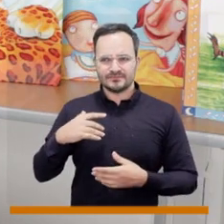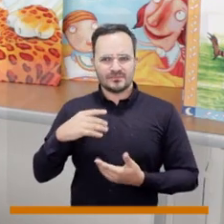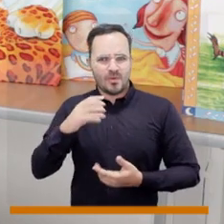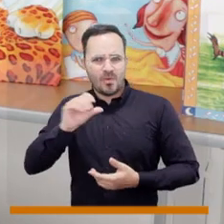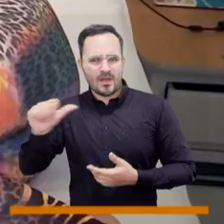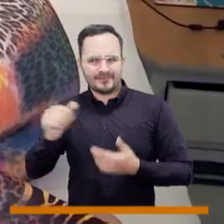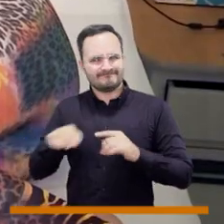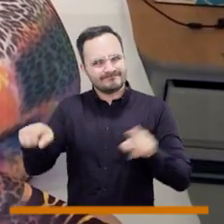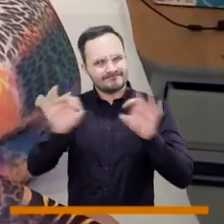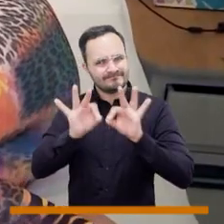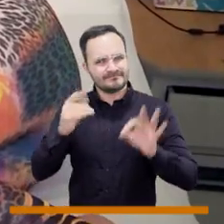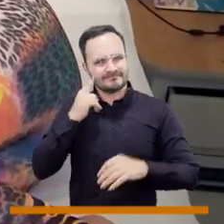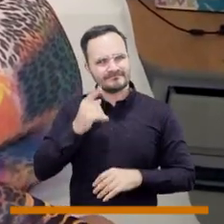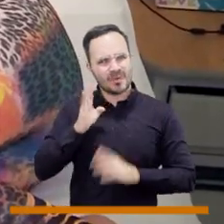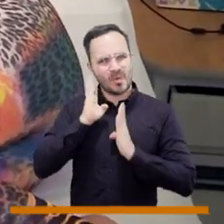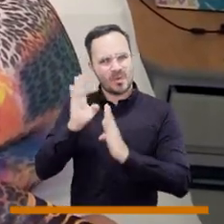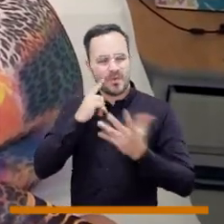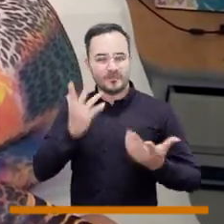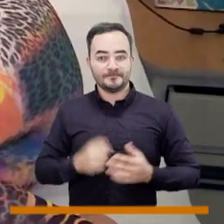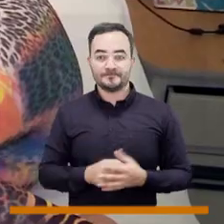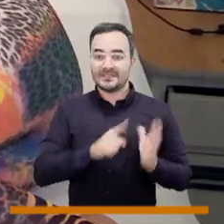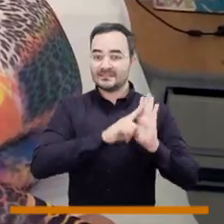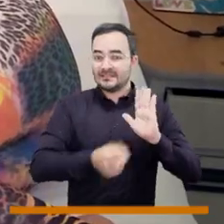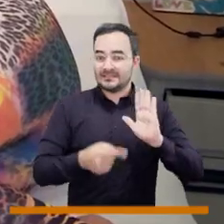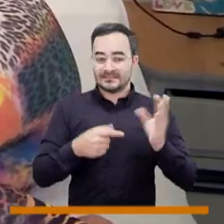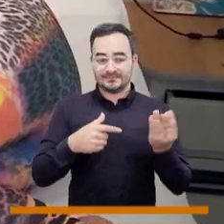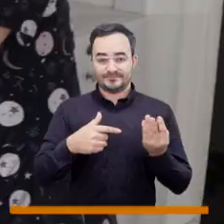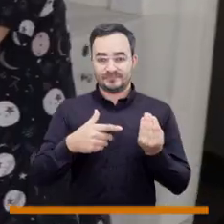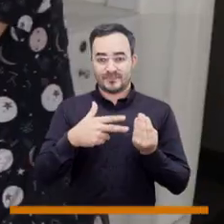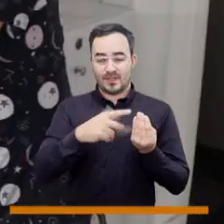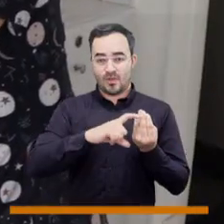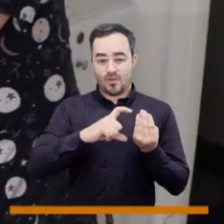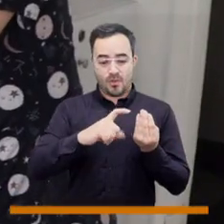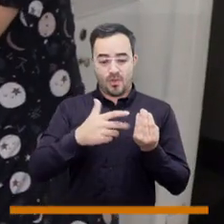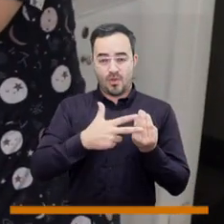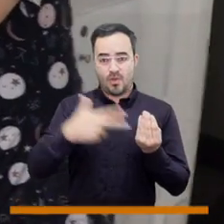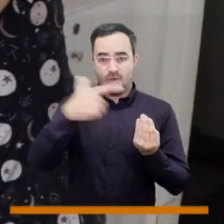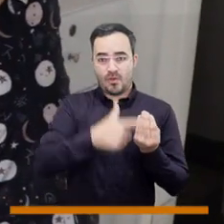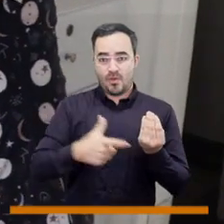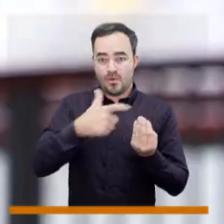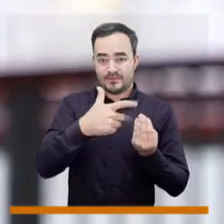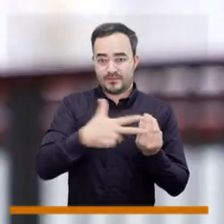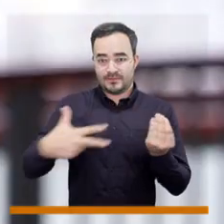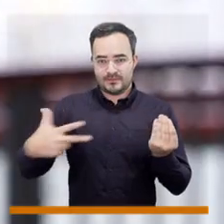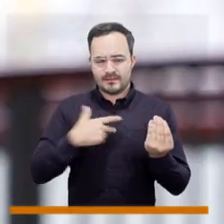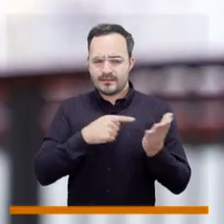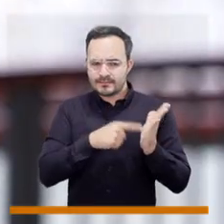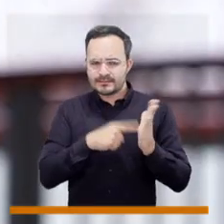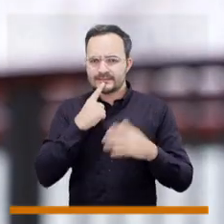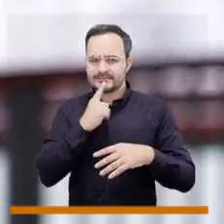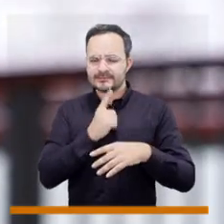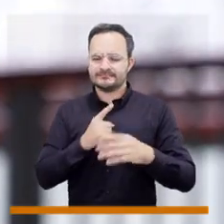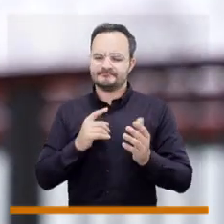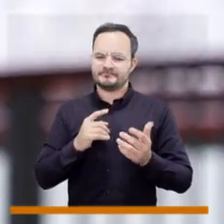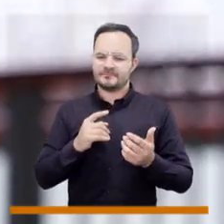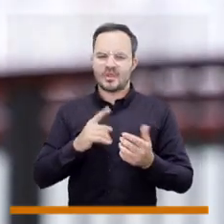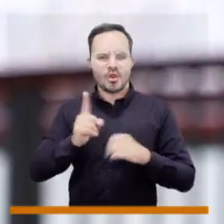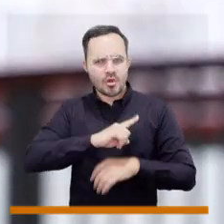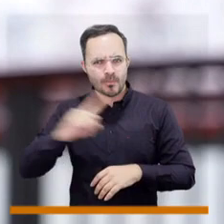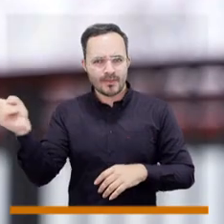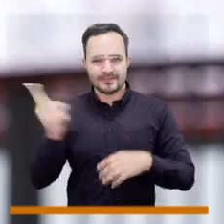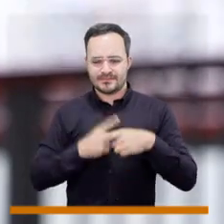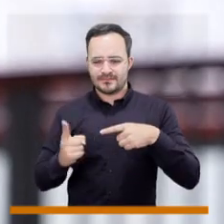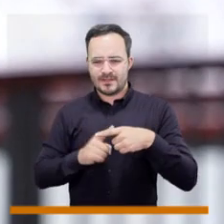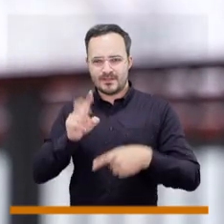niñas y adolescentes. La sentencia de la Corte Constitucional sobre la despenalización del aborto hasta la semana 24, ¿hay